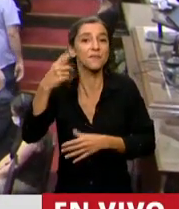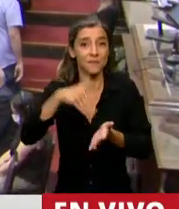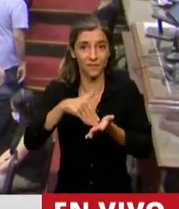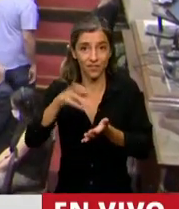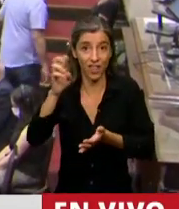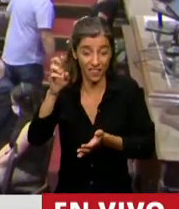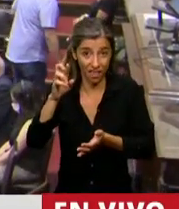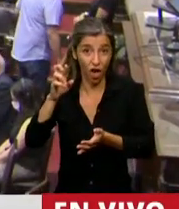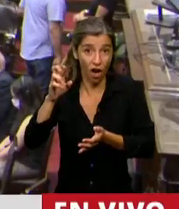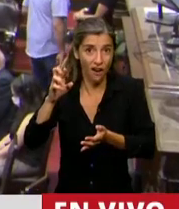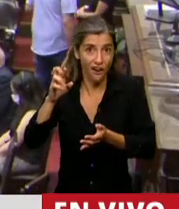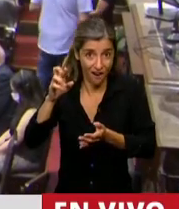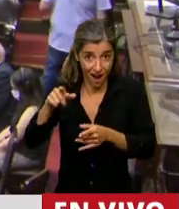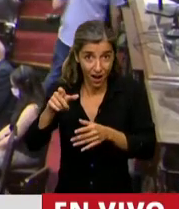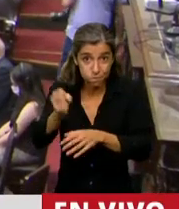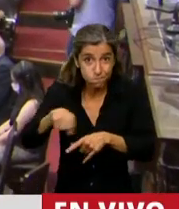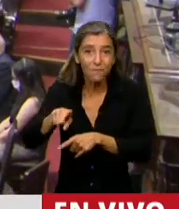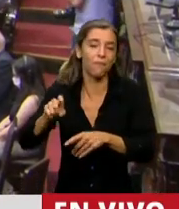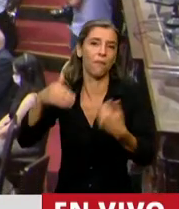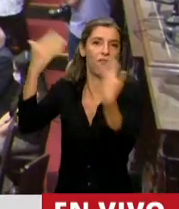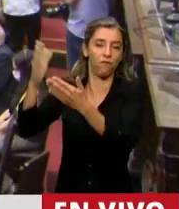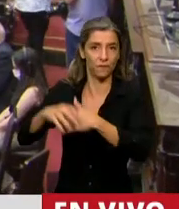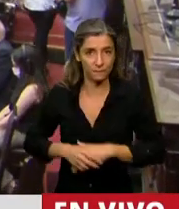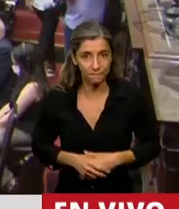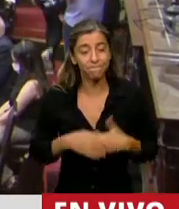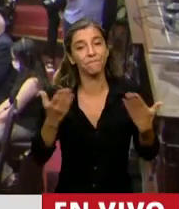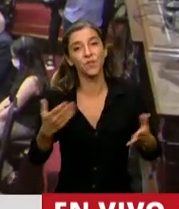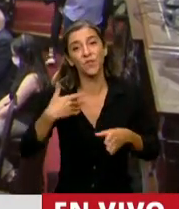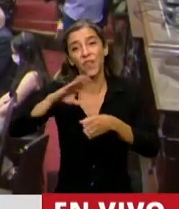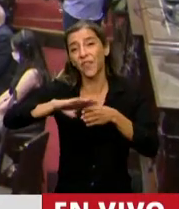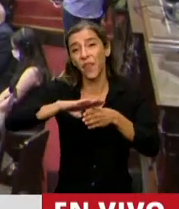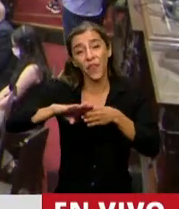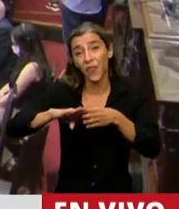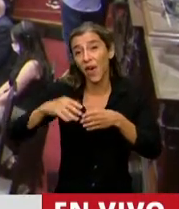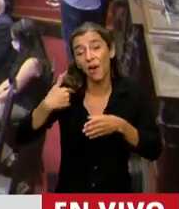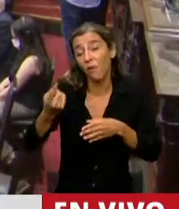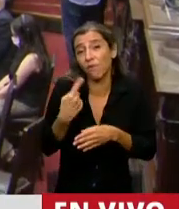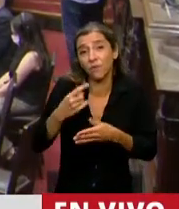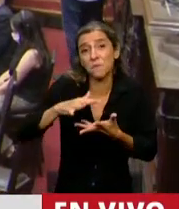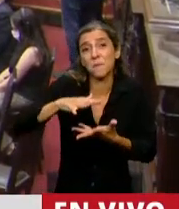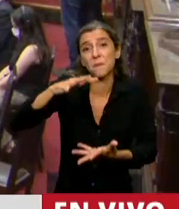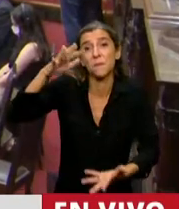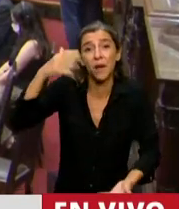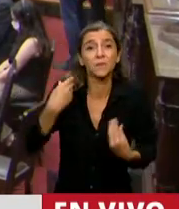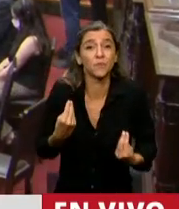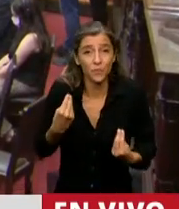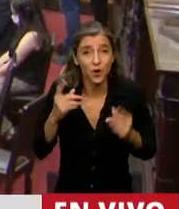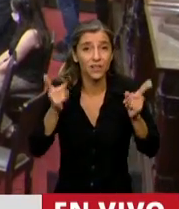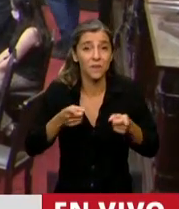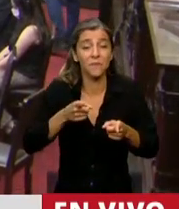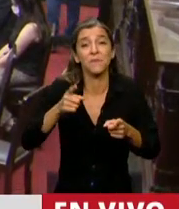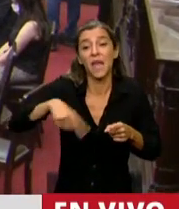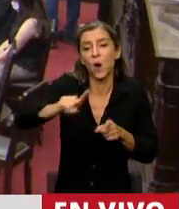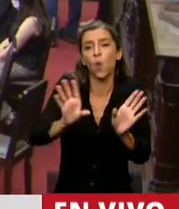deuda que pesa sobre el país, sobre nuestro pueblo, sirvió para alimentar la dolarización y la fuga de excedentes dolarizados por parte de un